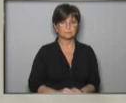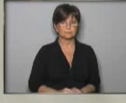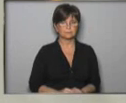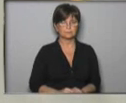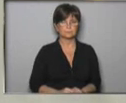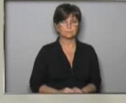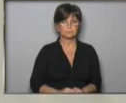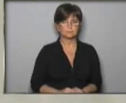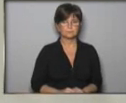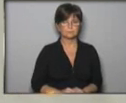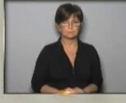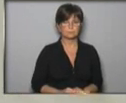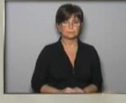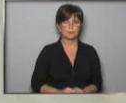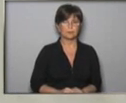en la Iglesia,